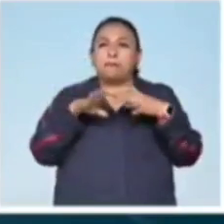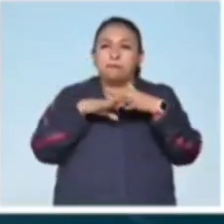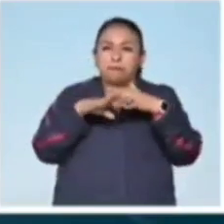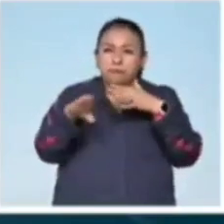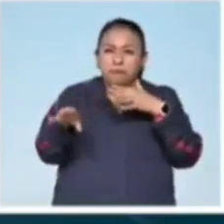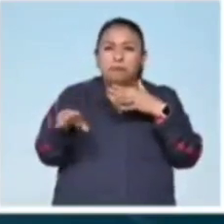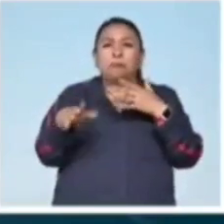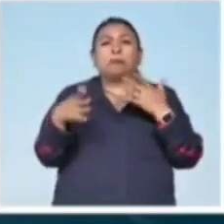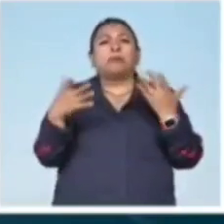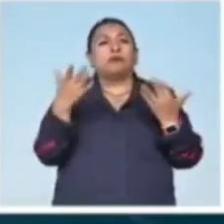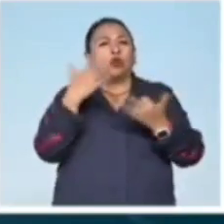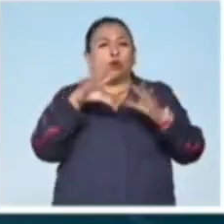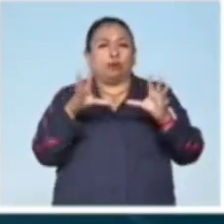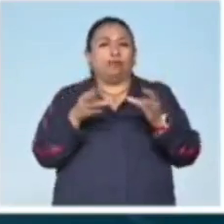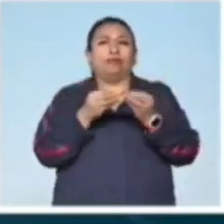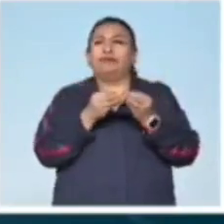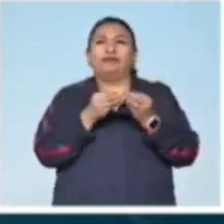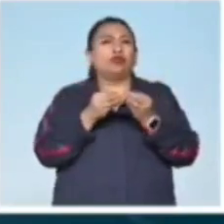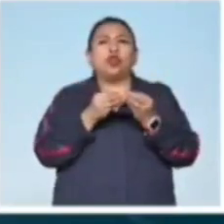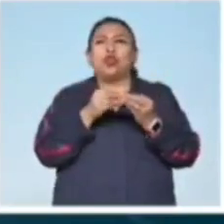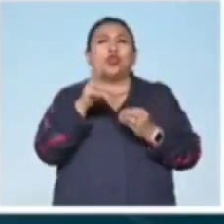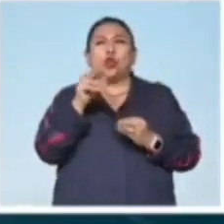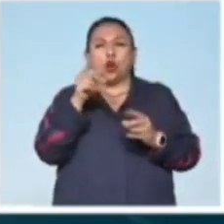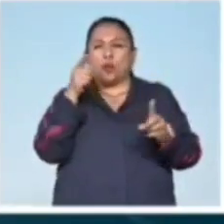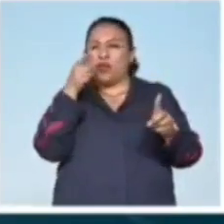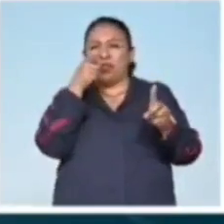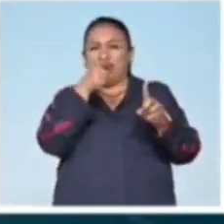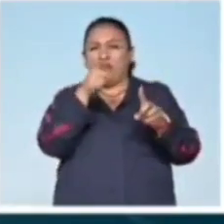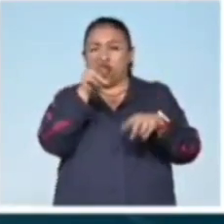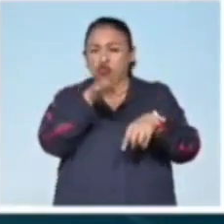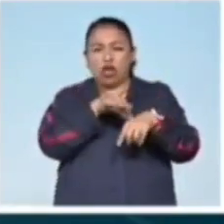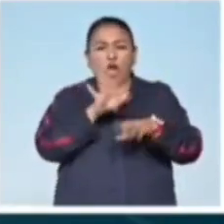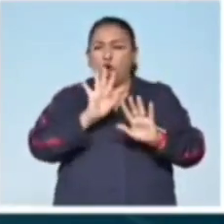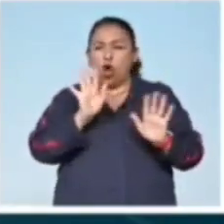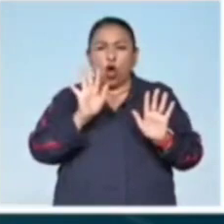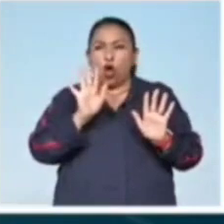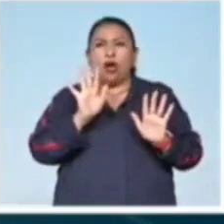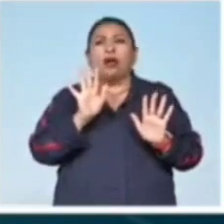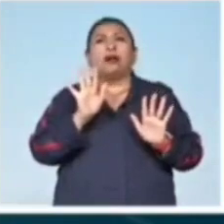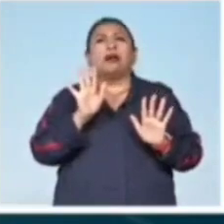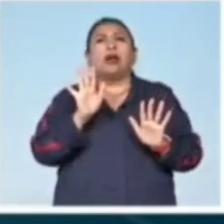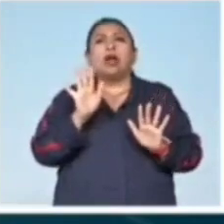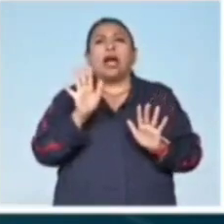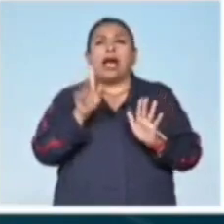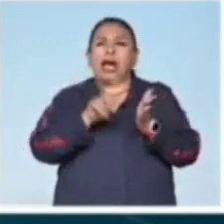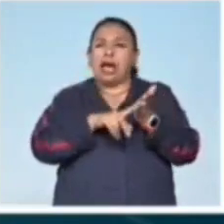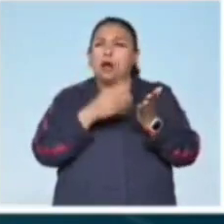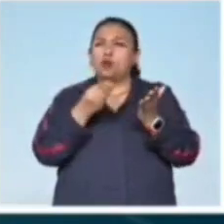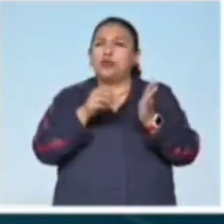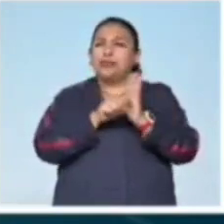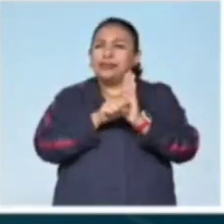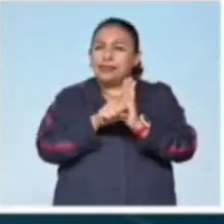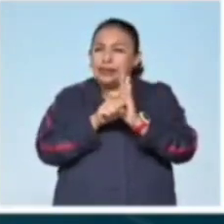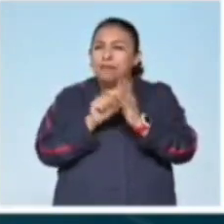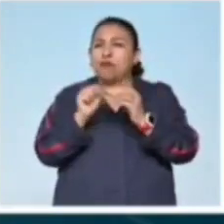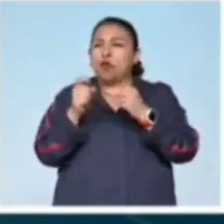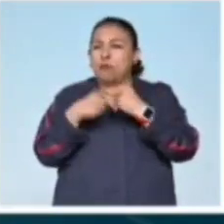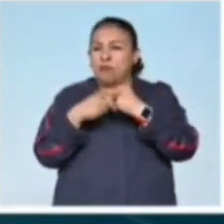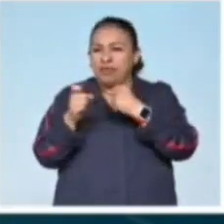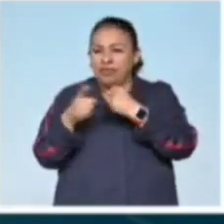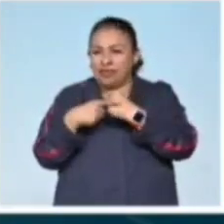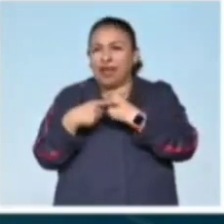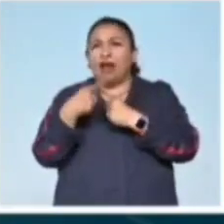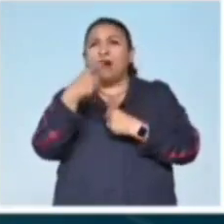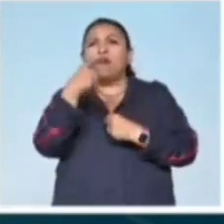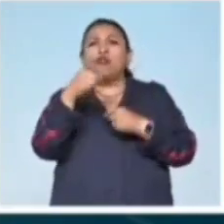migrantes, pero todo esto no de una forma directa y realista. Es muy simbólica, muy metafórica.